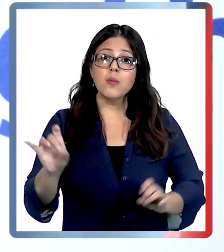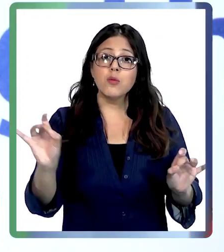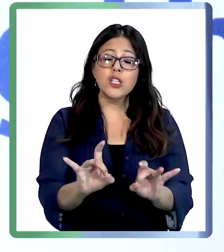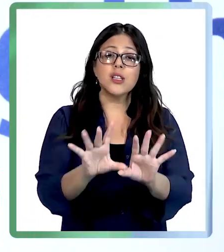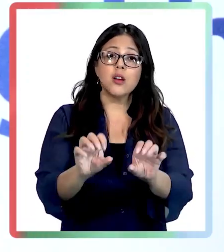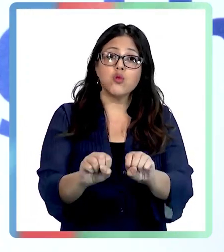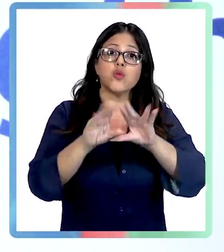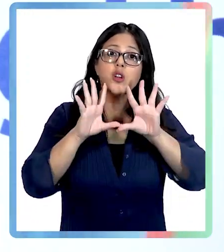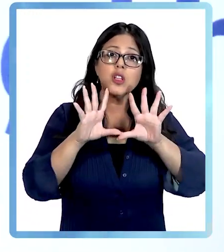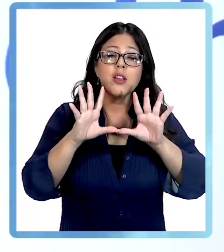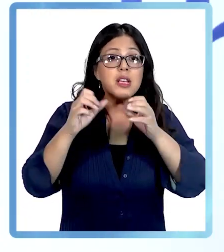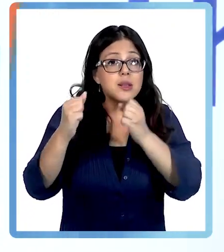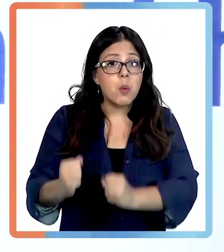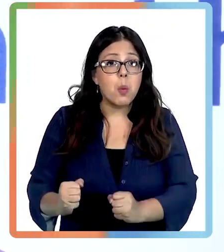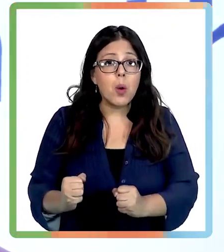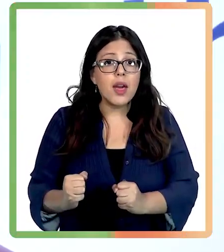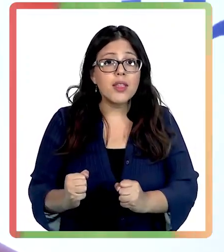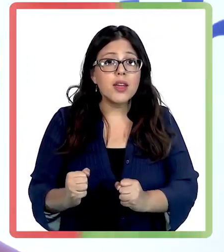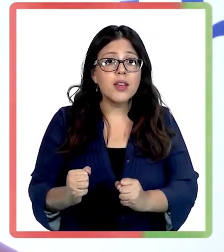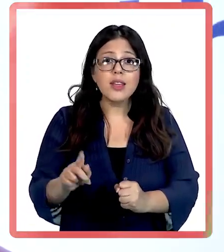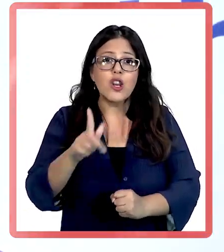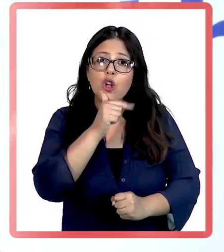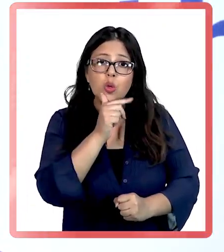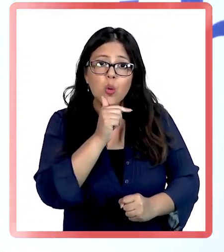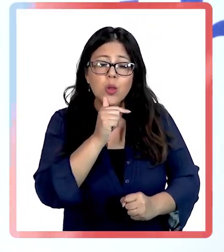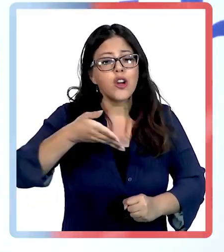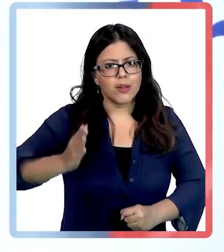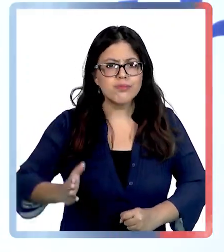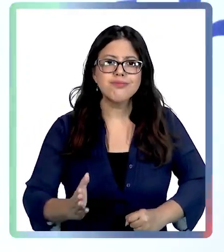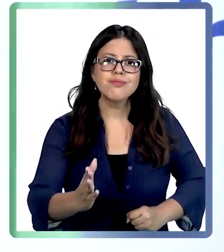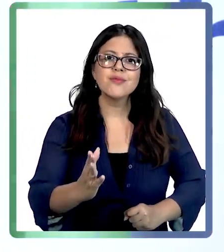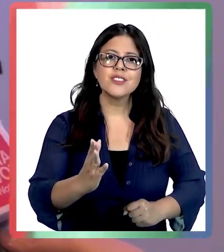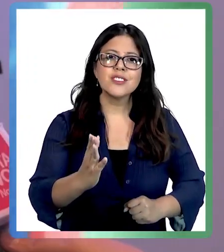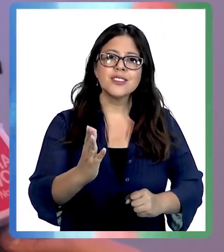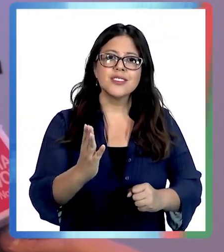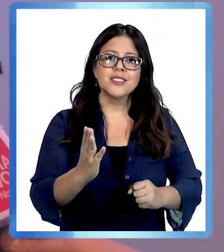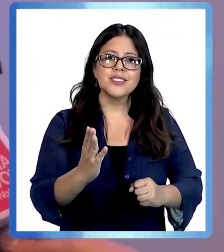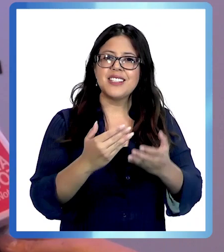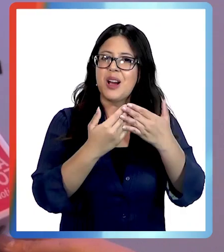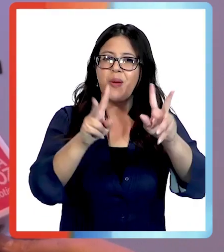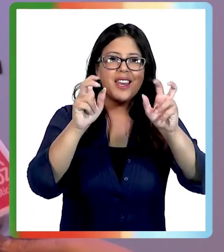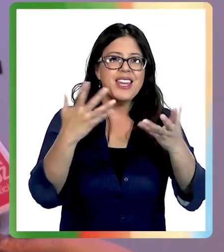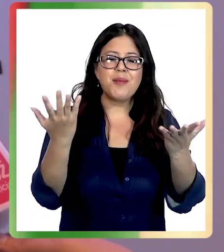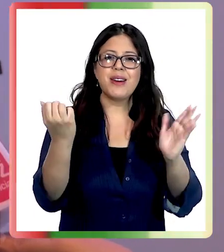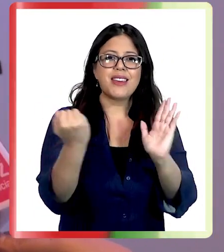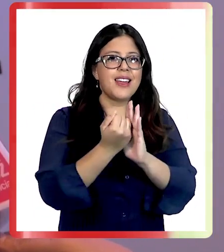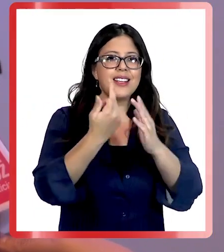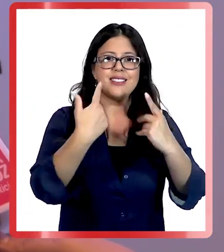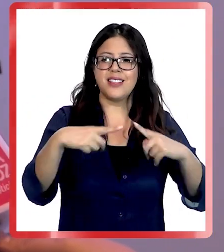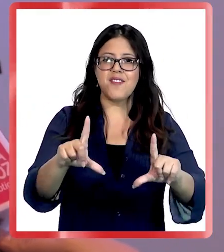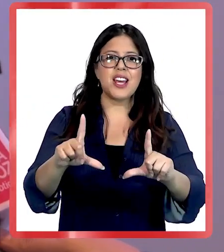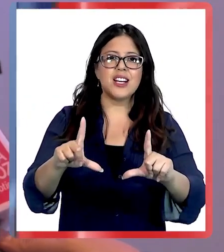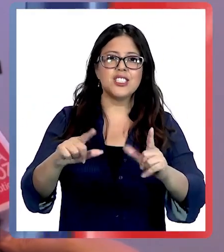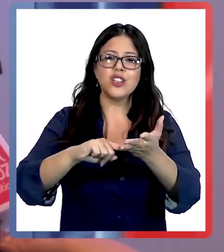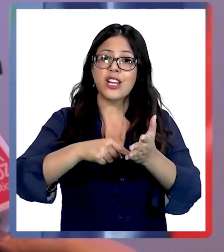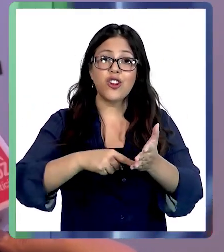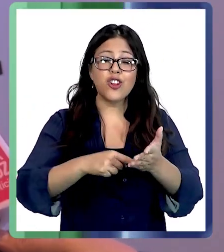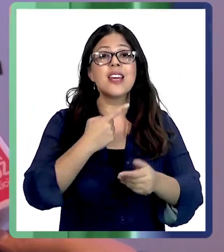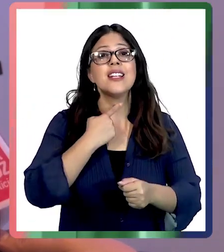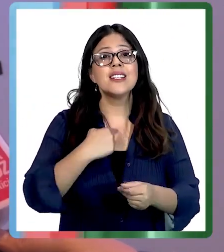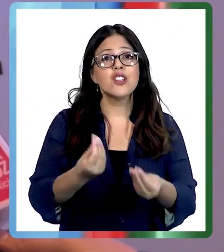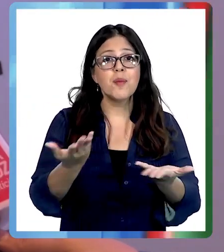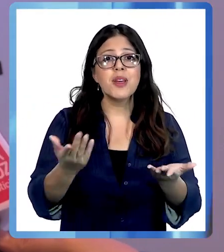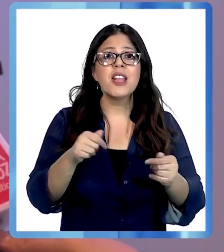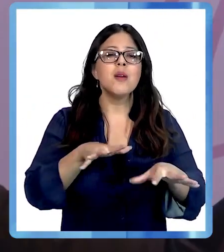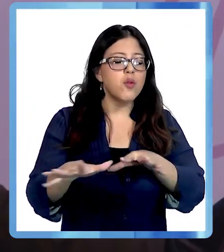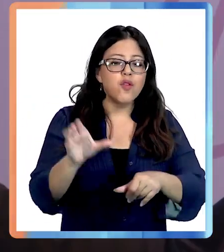lo hagan y se metan a cualquier cosa certificación de tecnología que vean y que les interese claramente hay que moverse hay que buscar oportunidades existen y los incentivos a